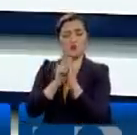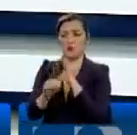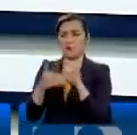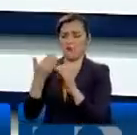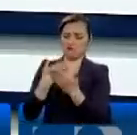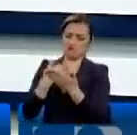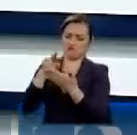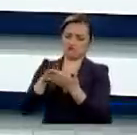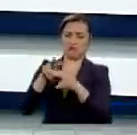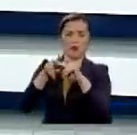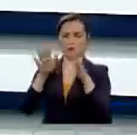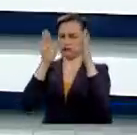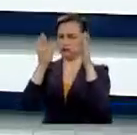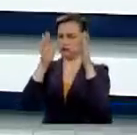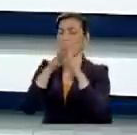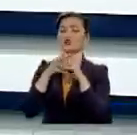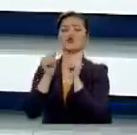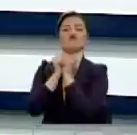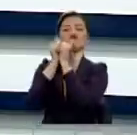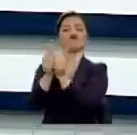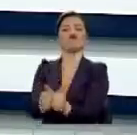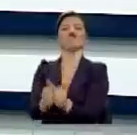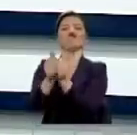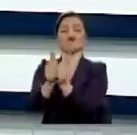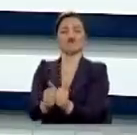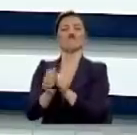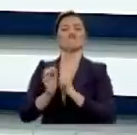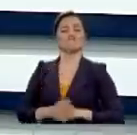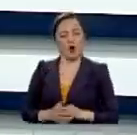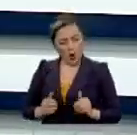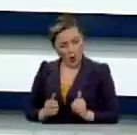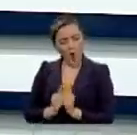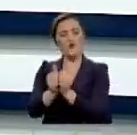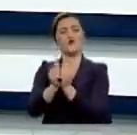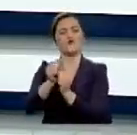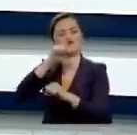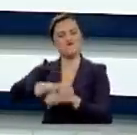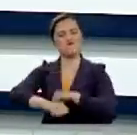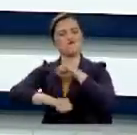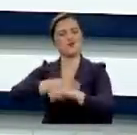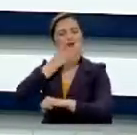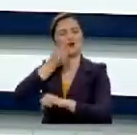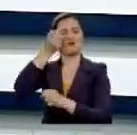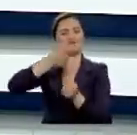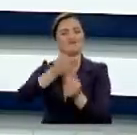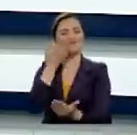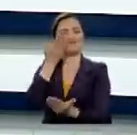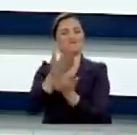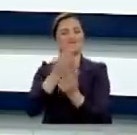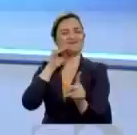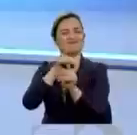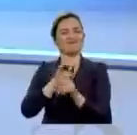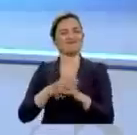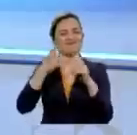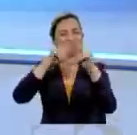para juntos poder buscar soluciones, por supuesto, y juntos también construir una mejor ciudad. Muchas gracias de antemano por sus mensajes.